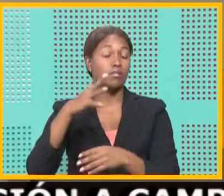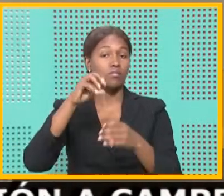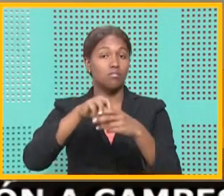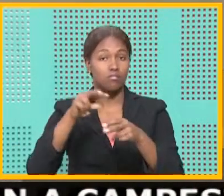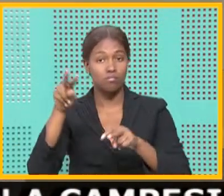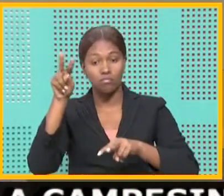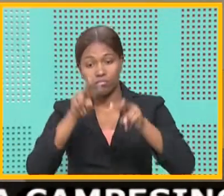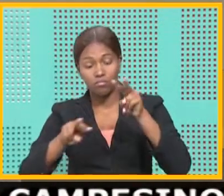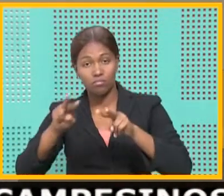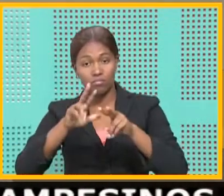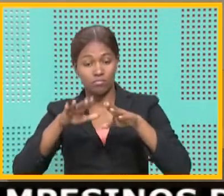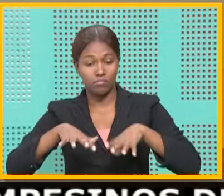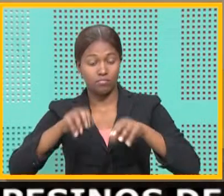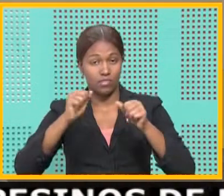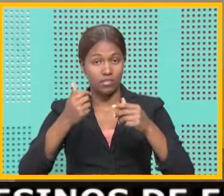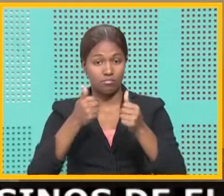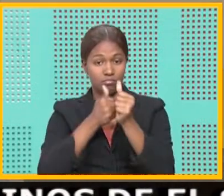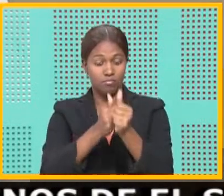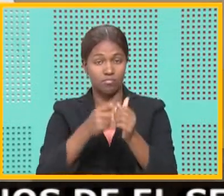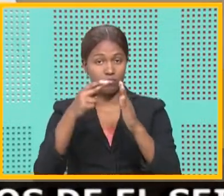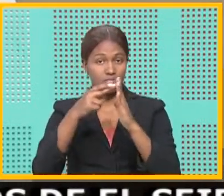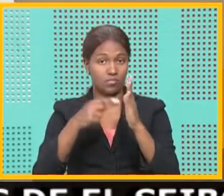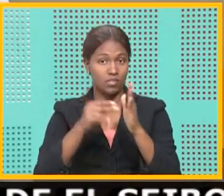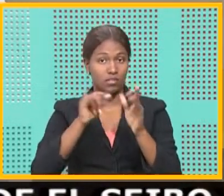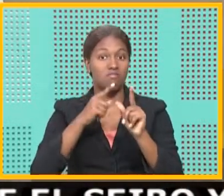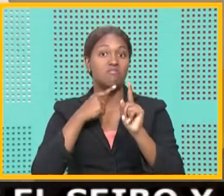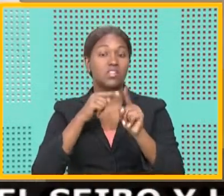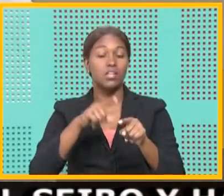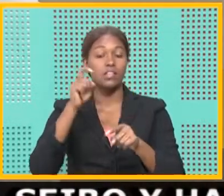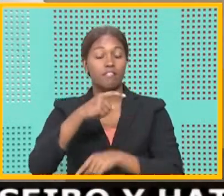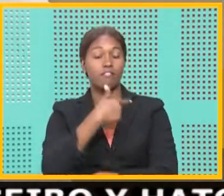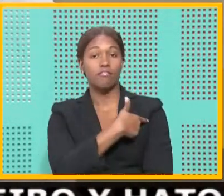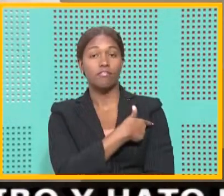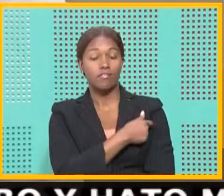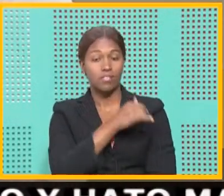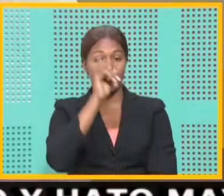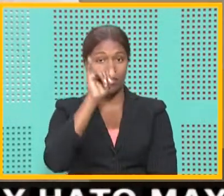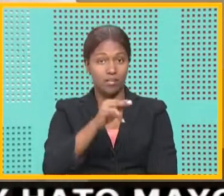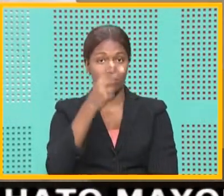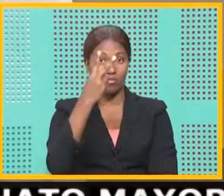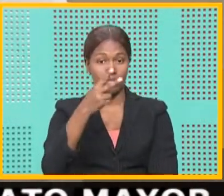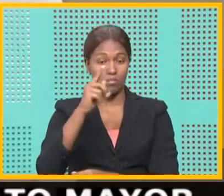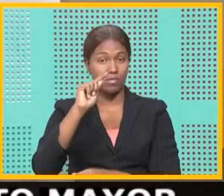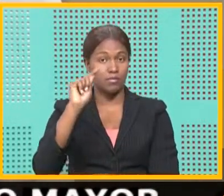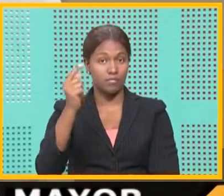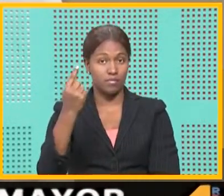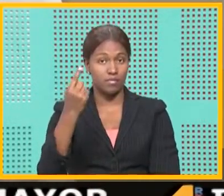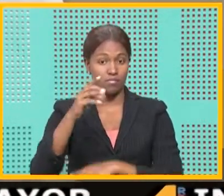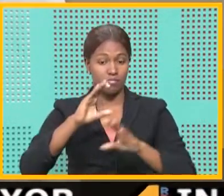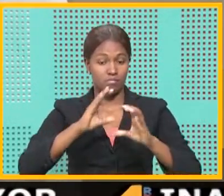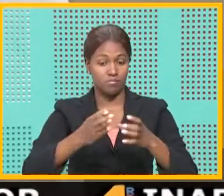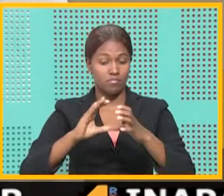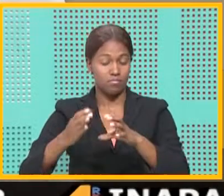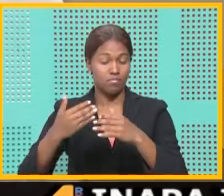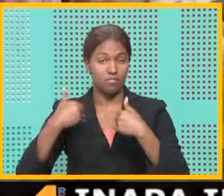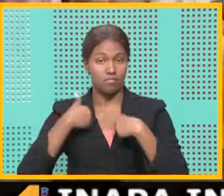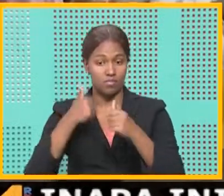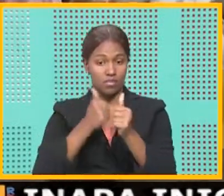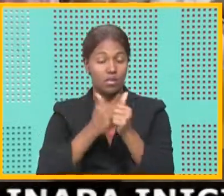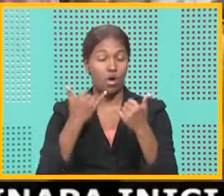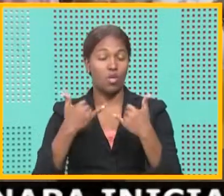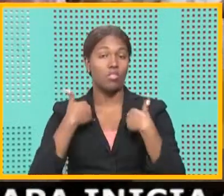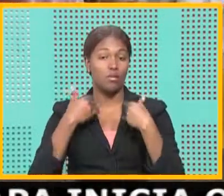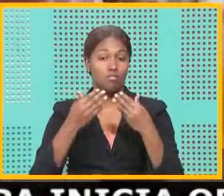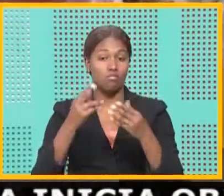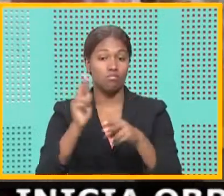intervinimos, se siguió el protocolo, se le dijo que tenían que vacunar y esos dos primeros centros productores hoy están produciendo